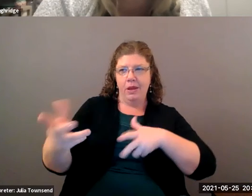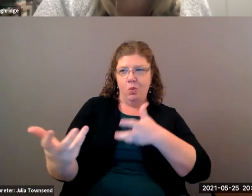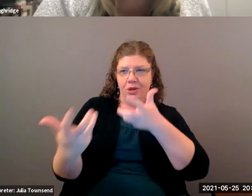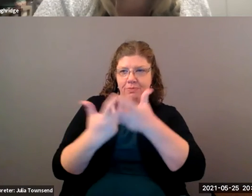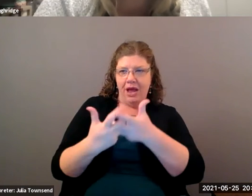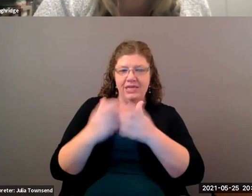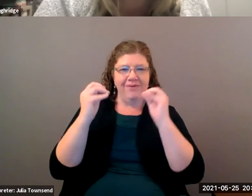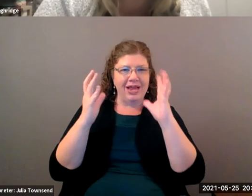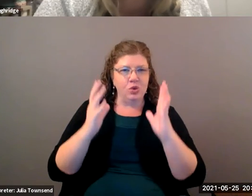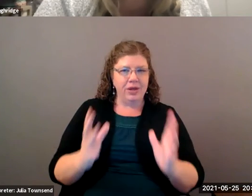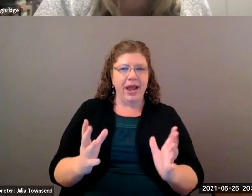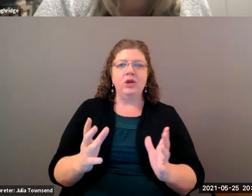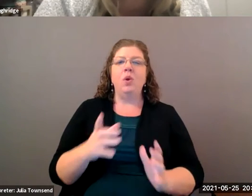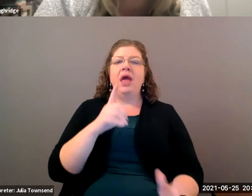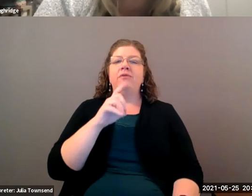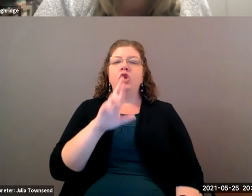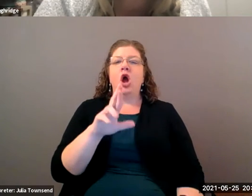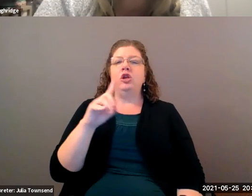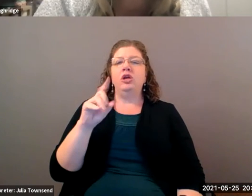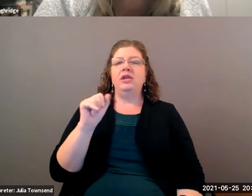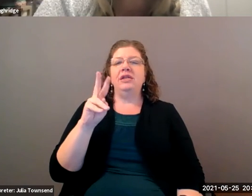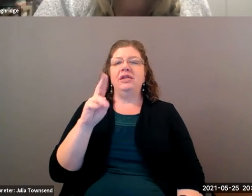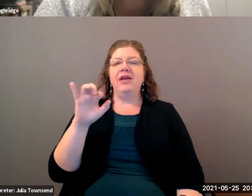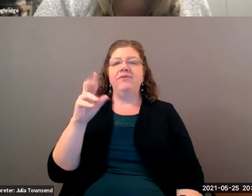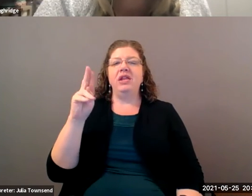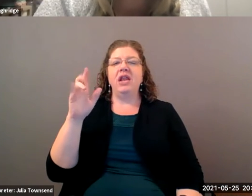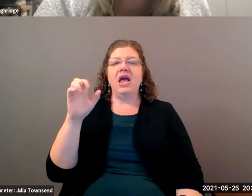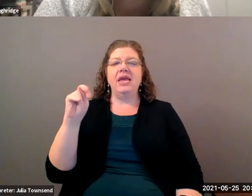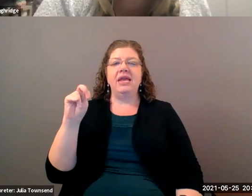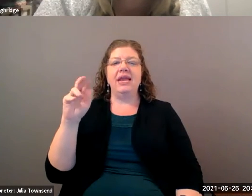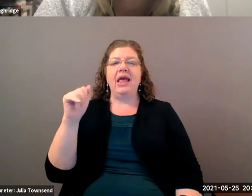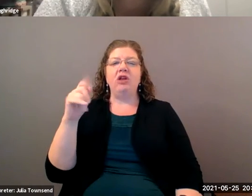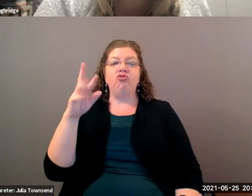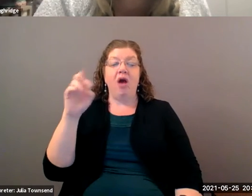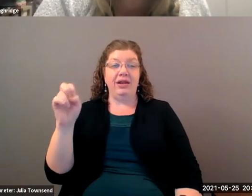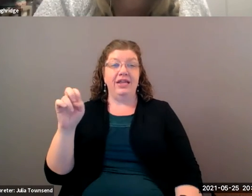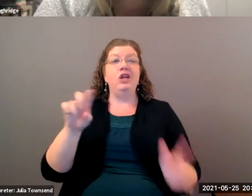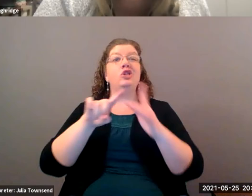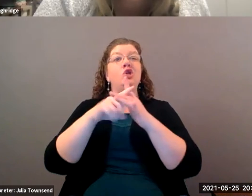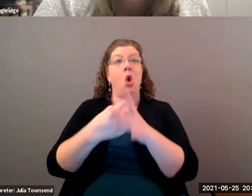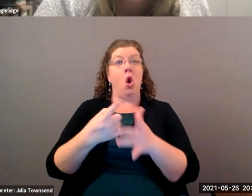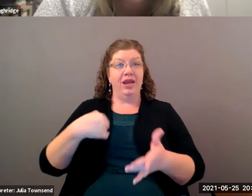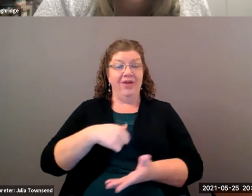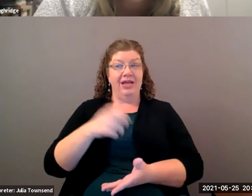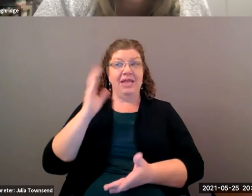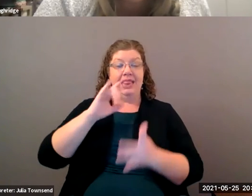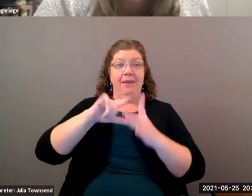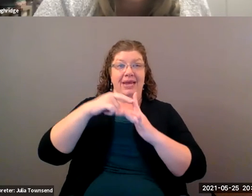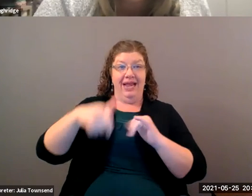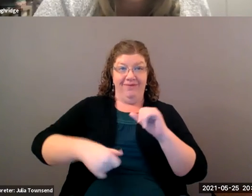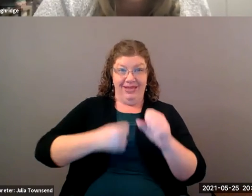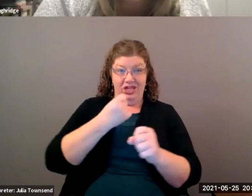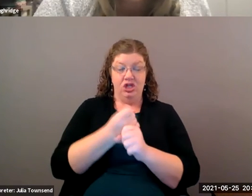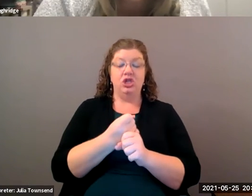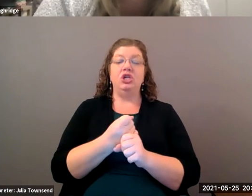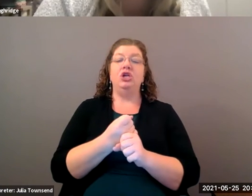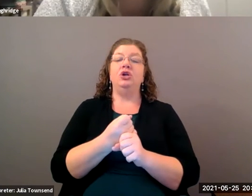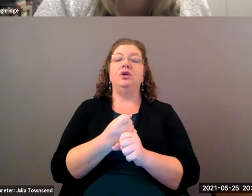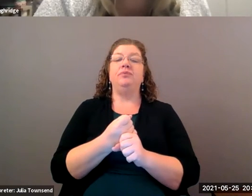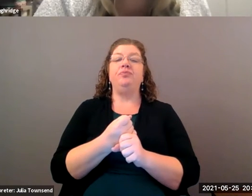desarrollo profesional para los educadores. El lunes el tema es educando a todo el estudiante. El martes es